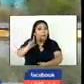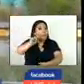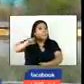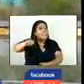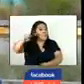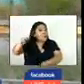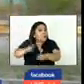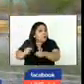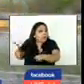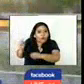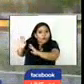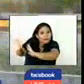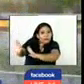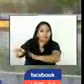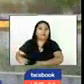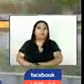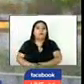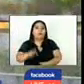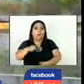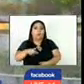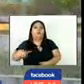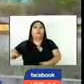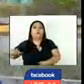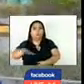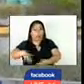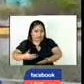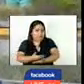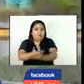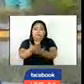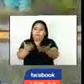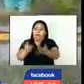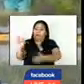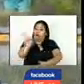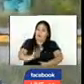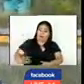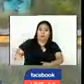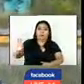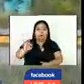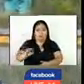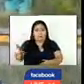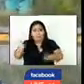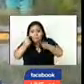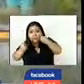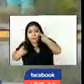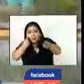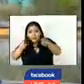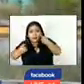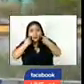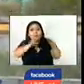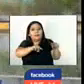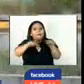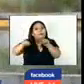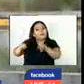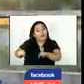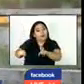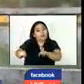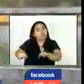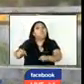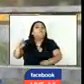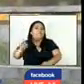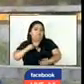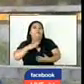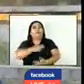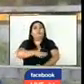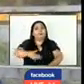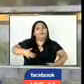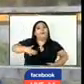dólares, solo la muñeca. Vamos a tener un espacio público de calidad donde ahora sí van a visitar los salvadoreños y donde ahora sí van a